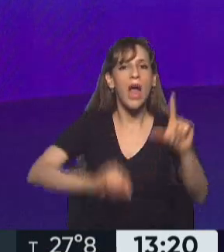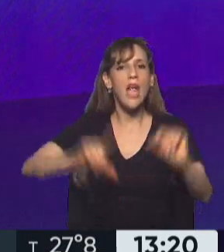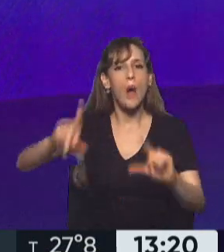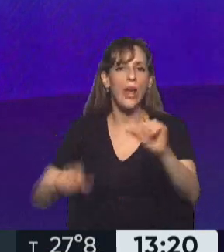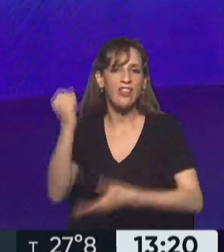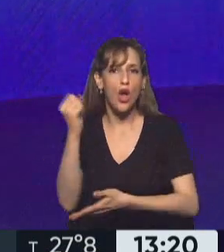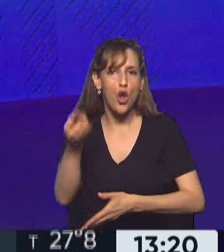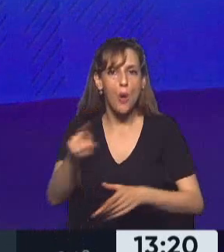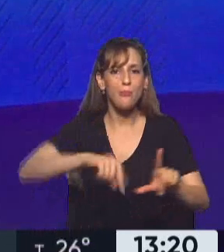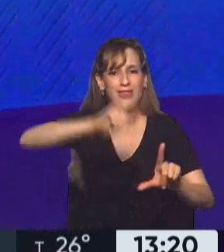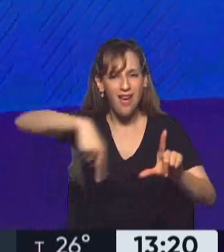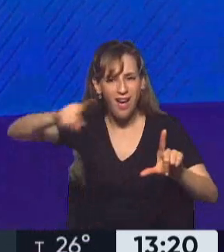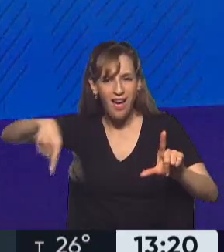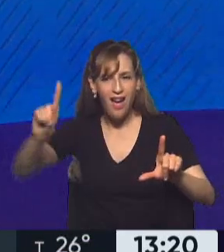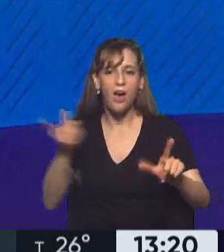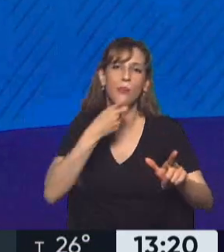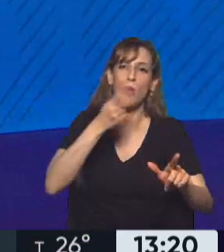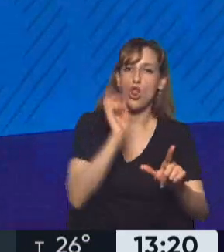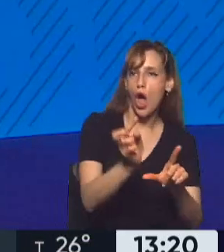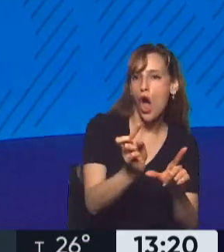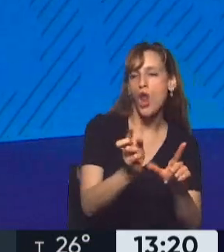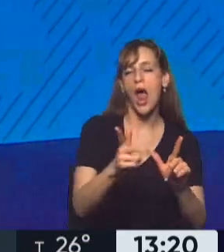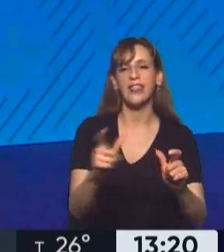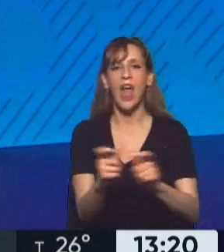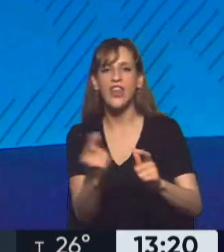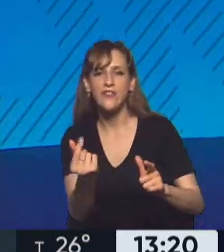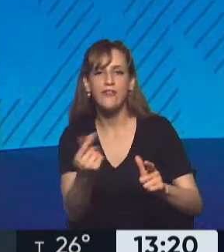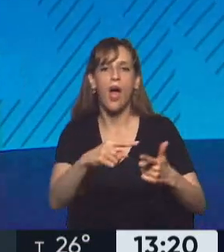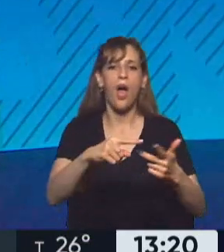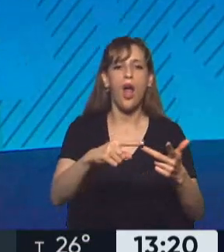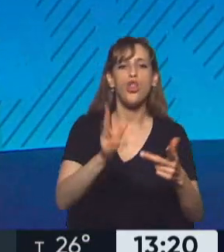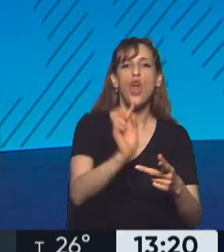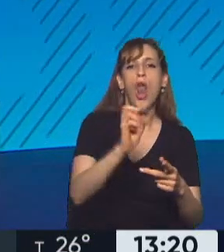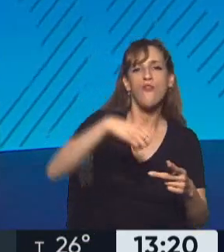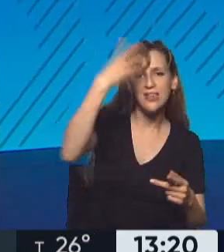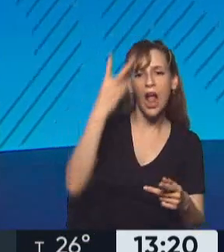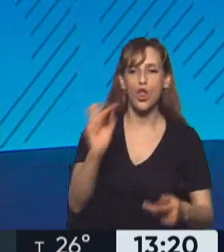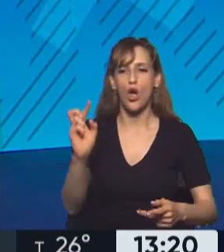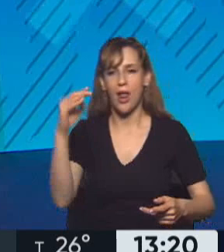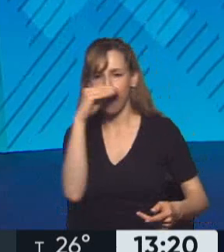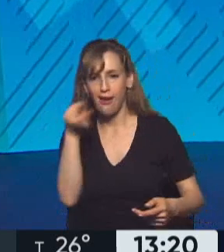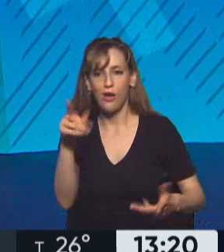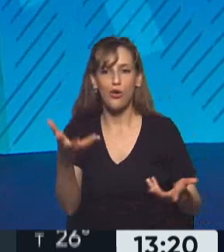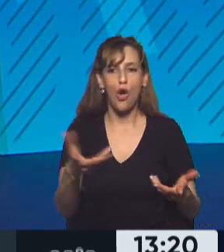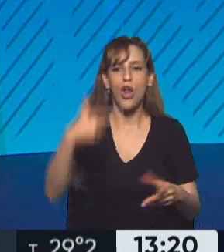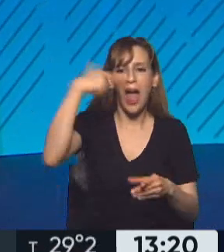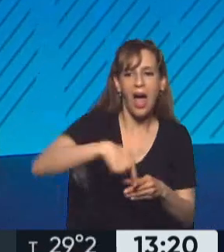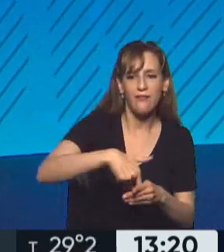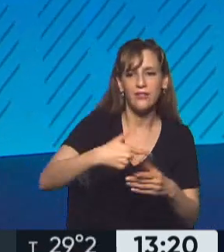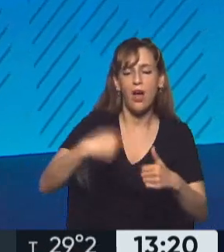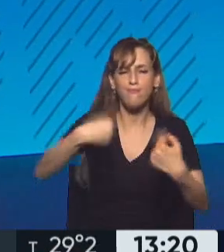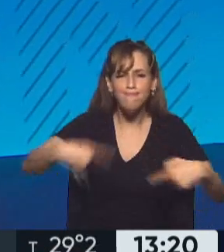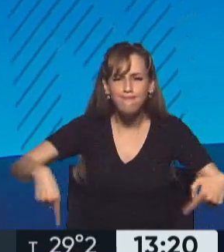El dólar, las tarifas, el dólar oficial y también los dólares paralelos, la nafta, la base monetaria. No